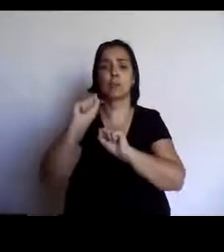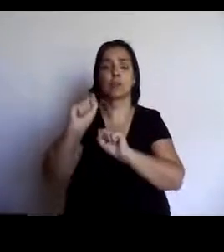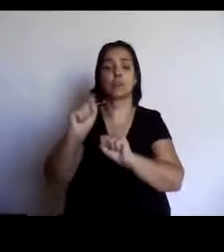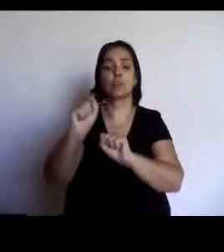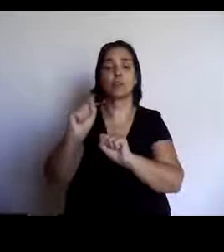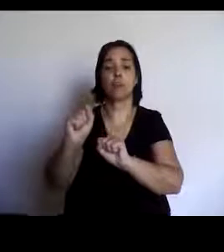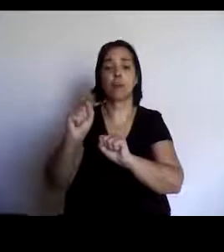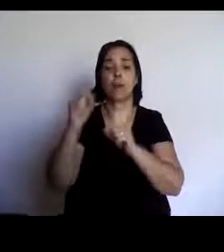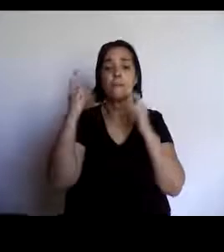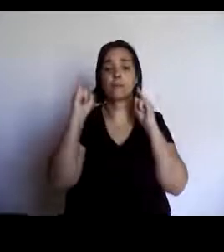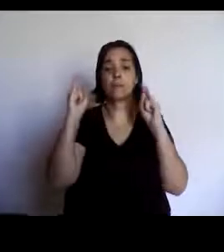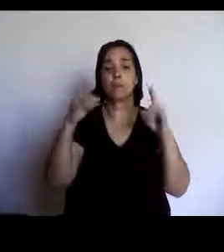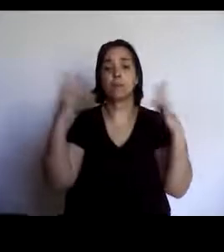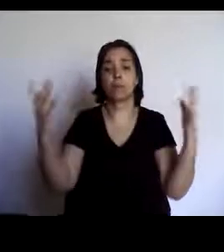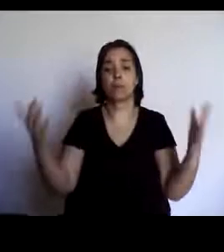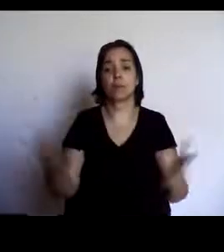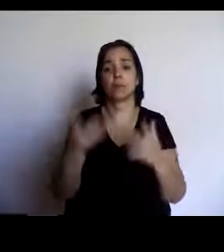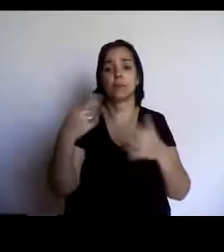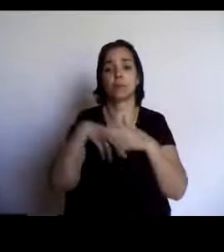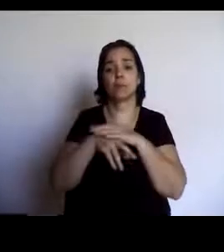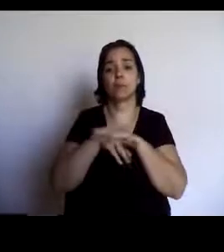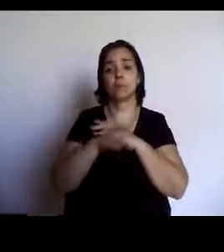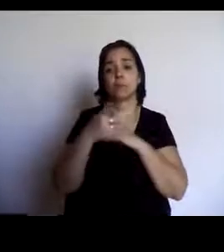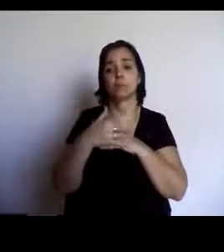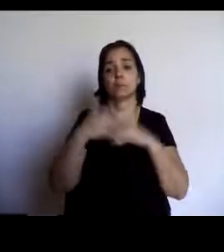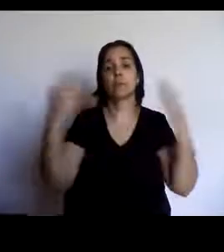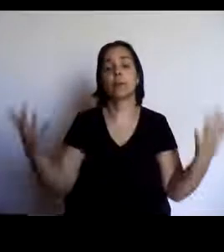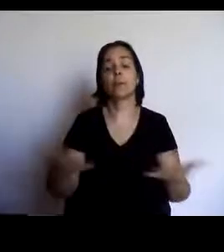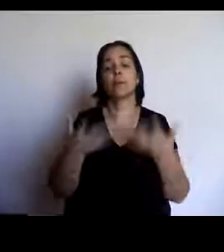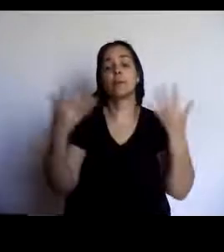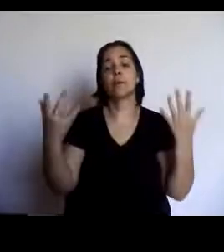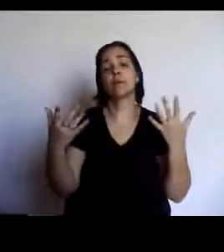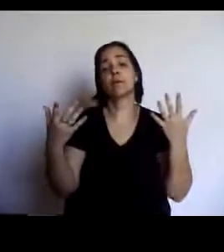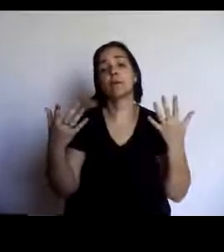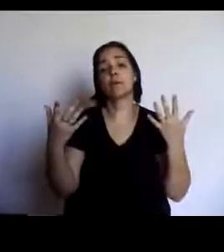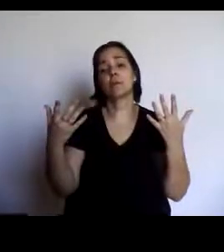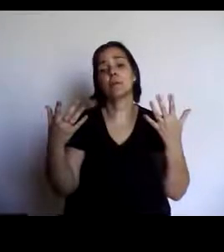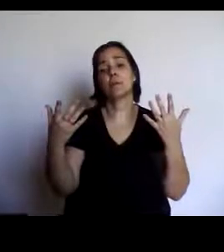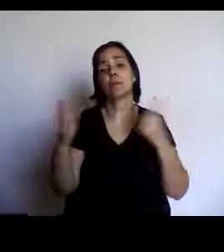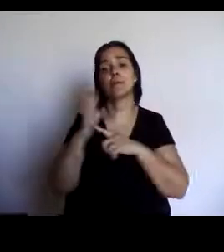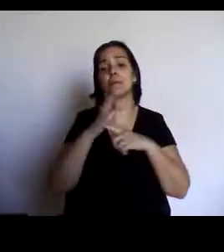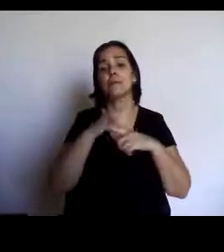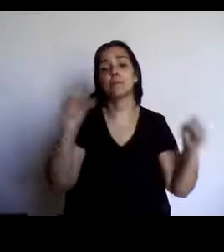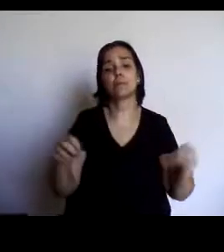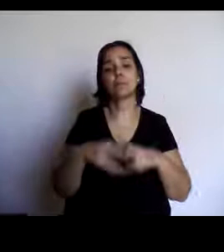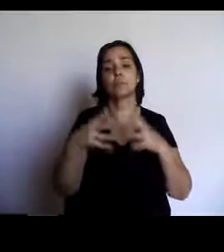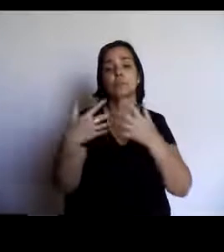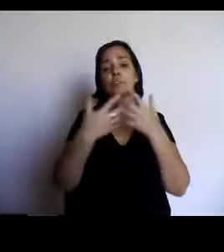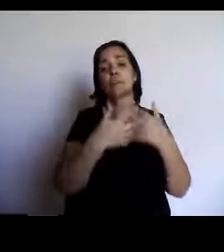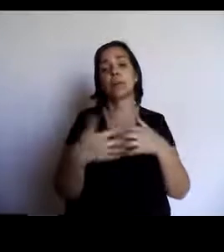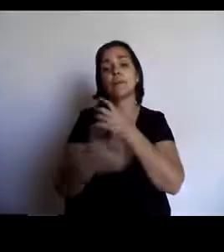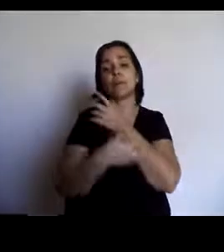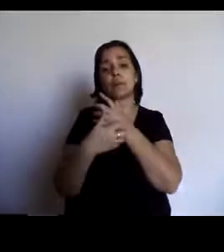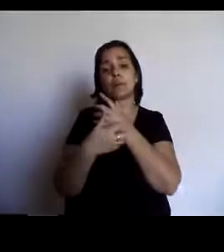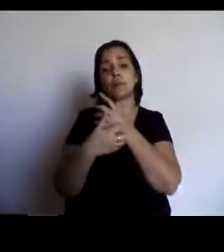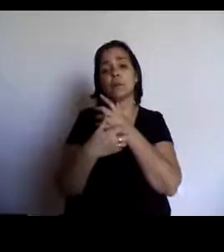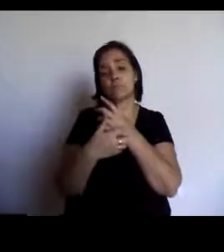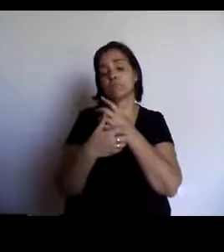9, promover la inclusión social y luchar contra la pobreza y cualquier forma de discriminación. Este objetivo es el que ha